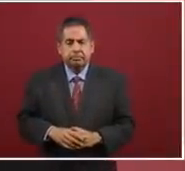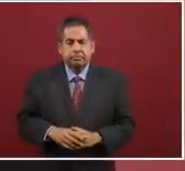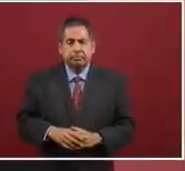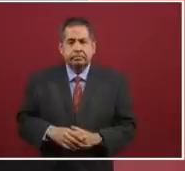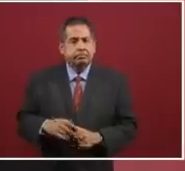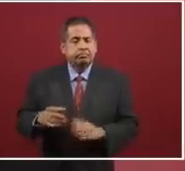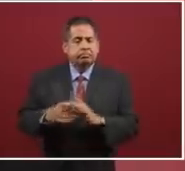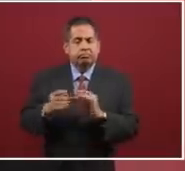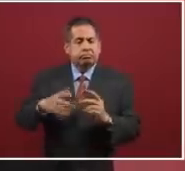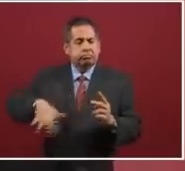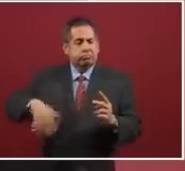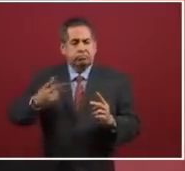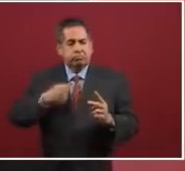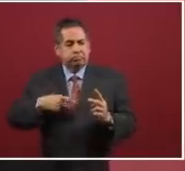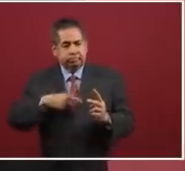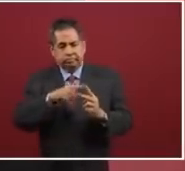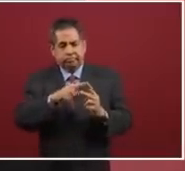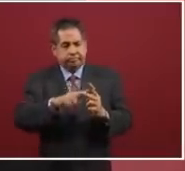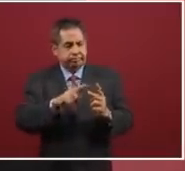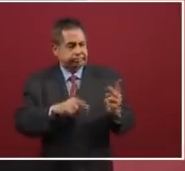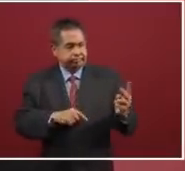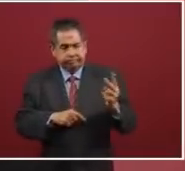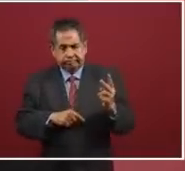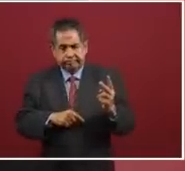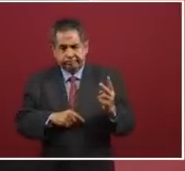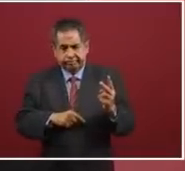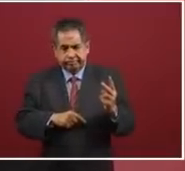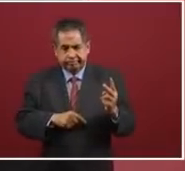mencionó las dos personas,